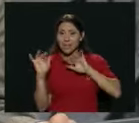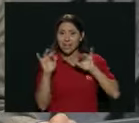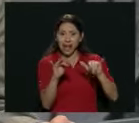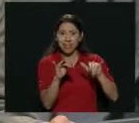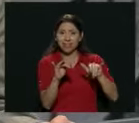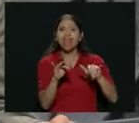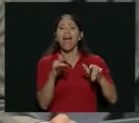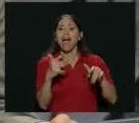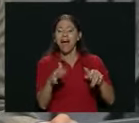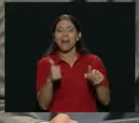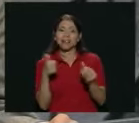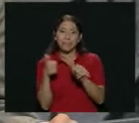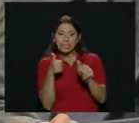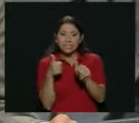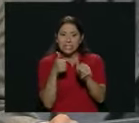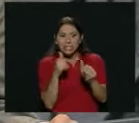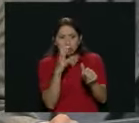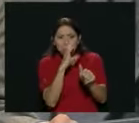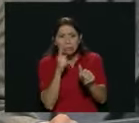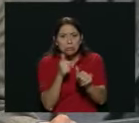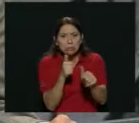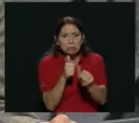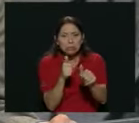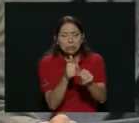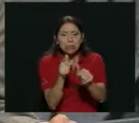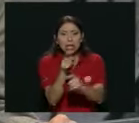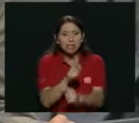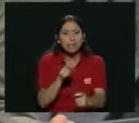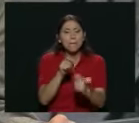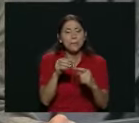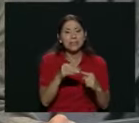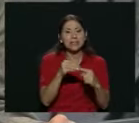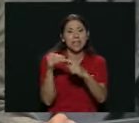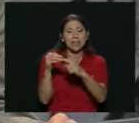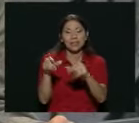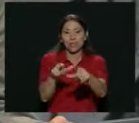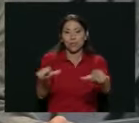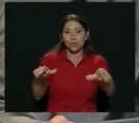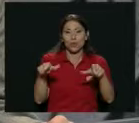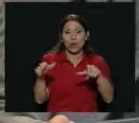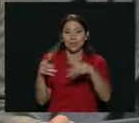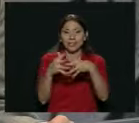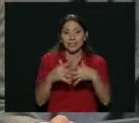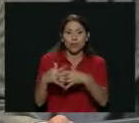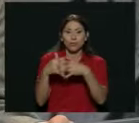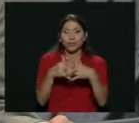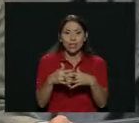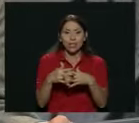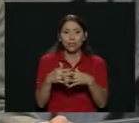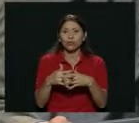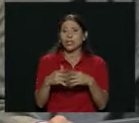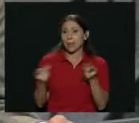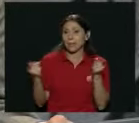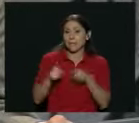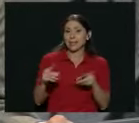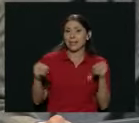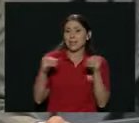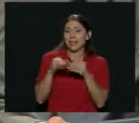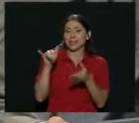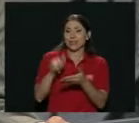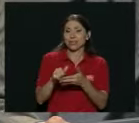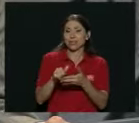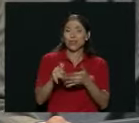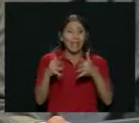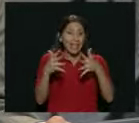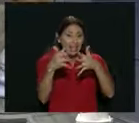especialmente en aquellos lugares de los Estados Unidos que tienden más a eso. Es decir, los Estados Unidos